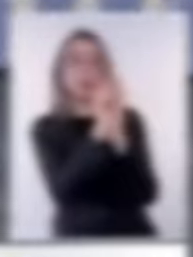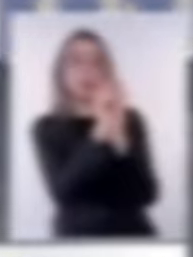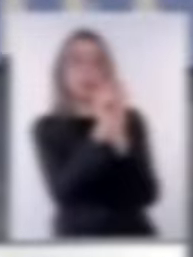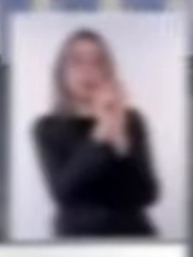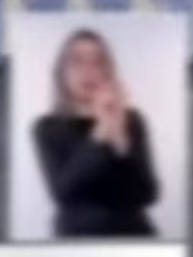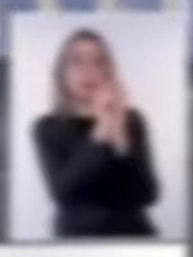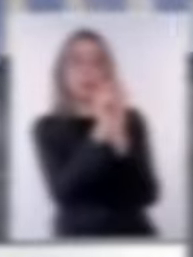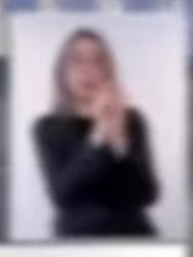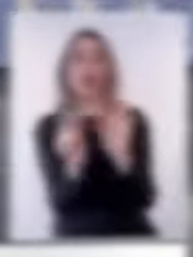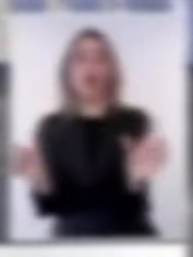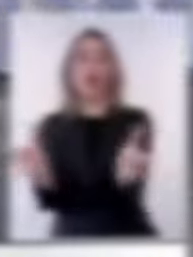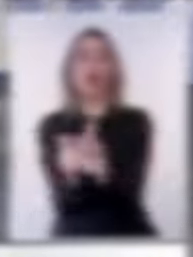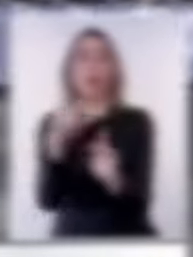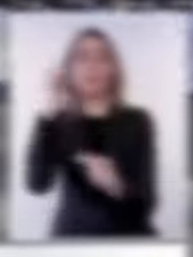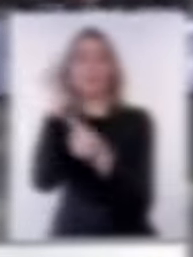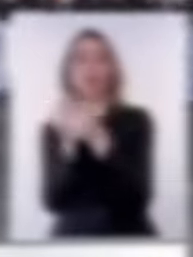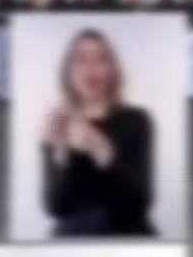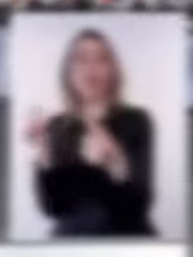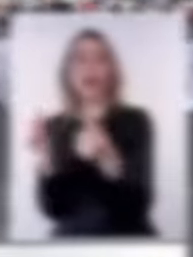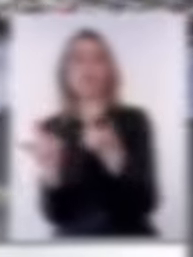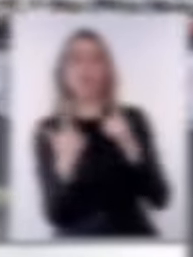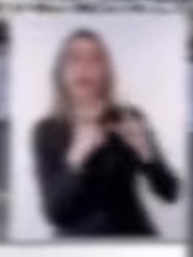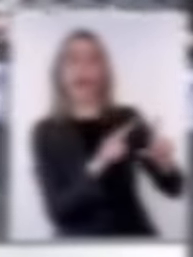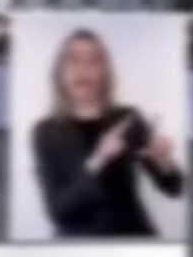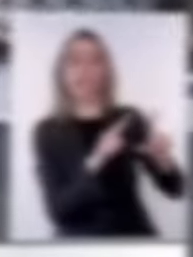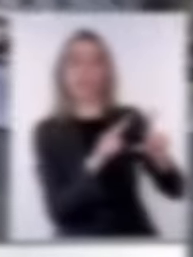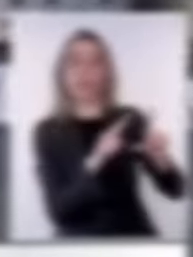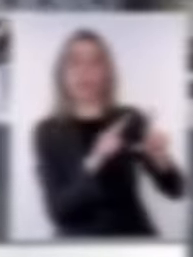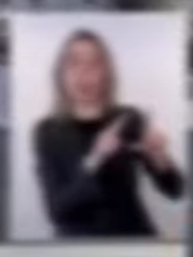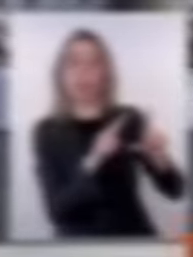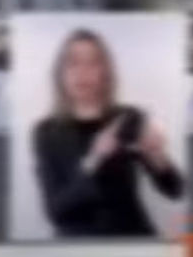ya no sé. No lo sé.